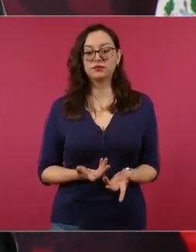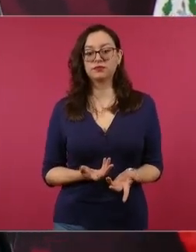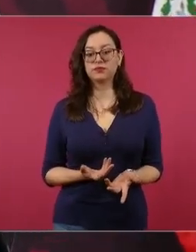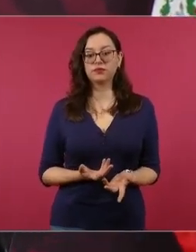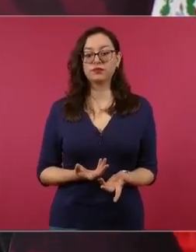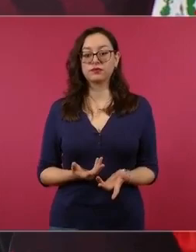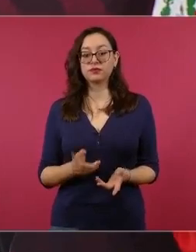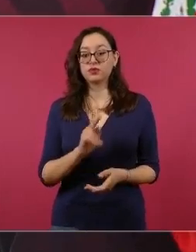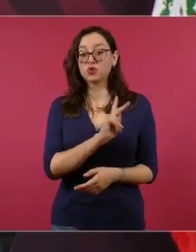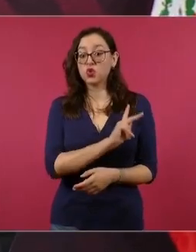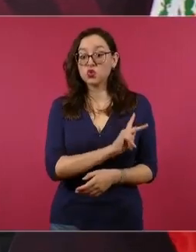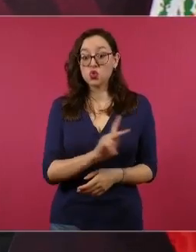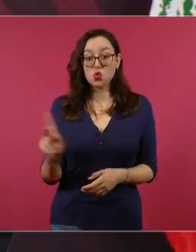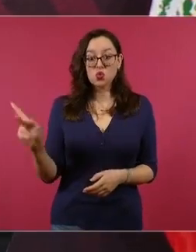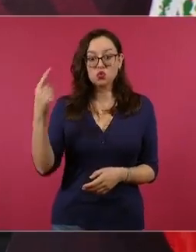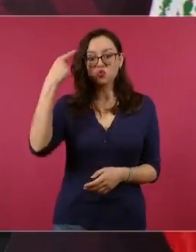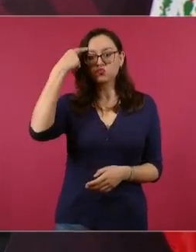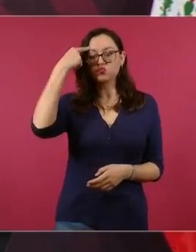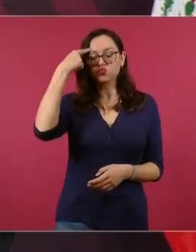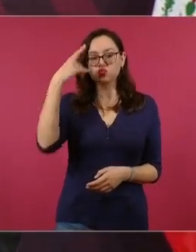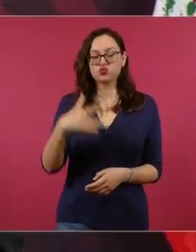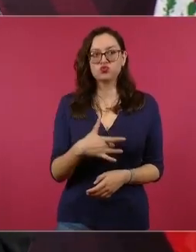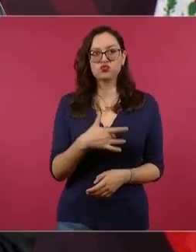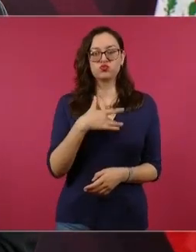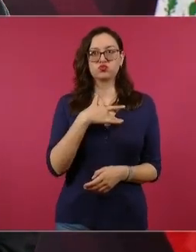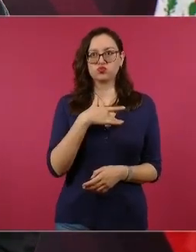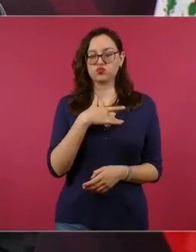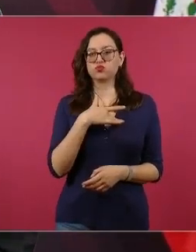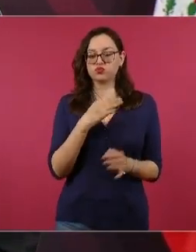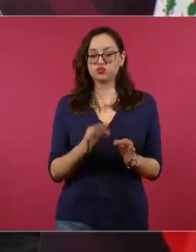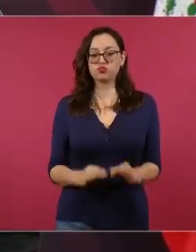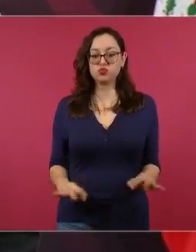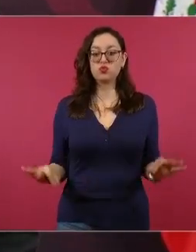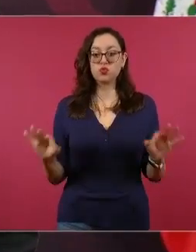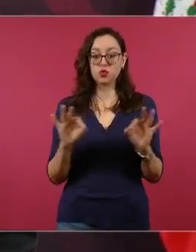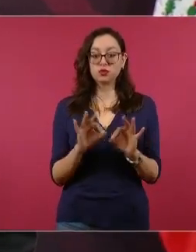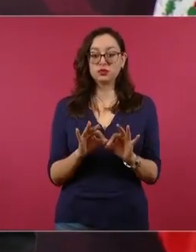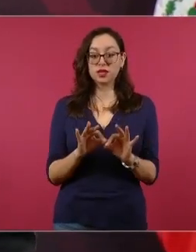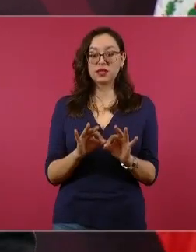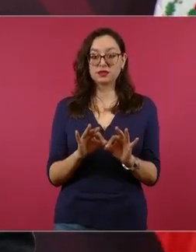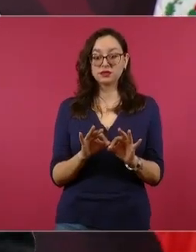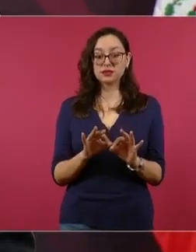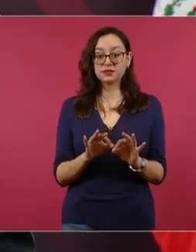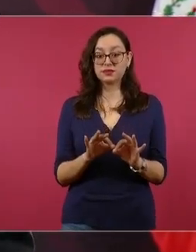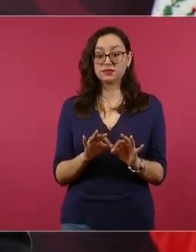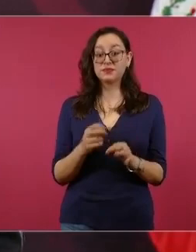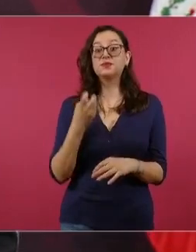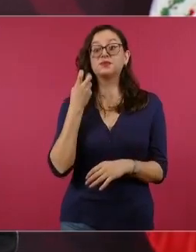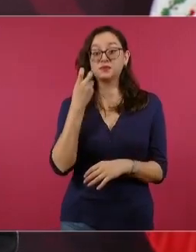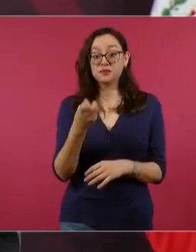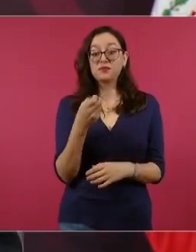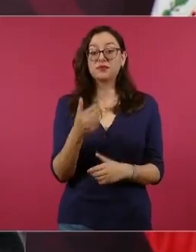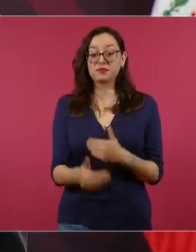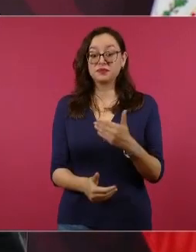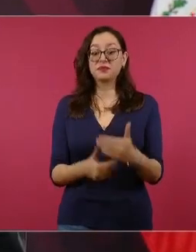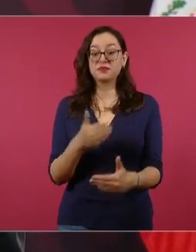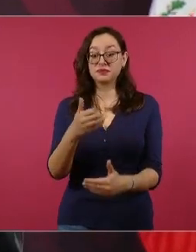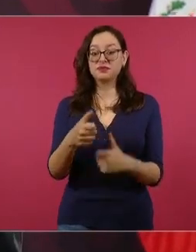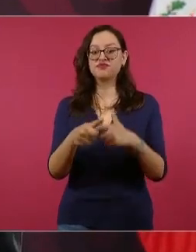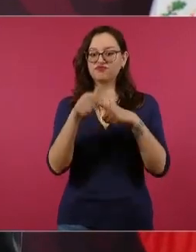principios universales. Entonces, todo eso va a continuar,